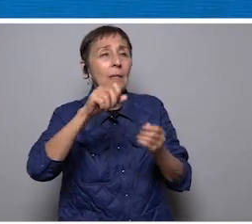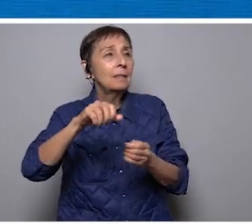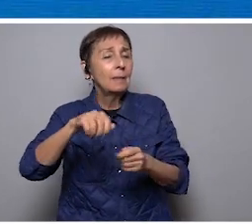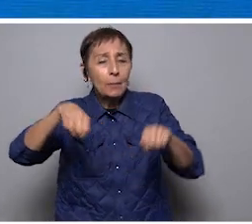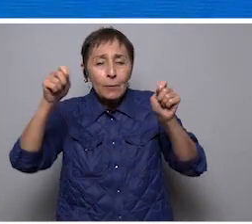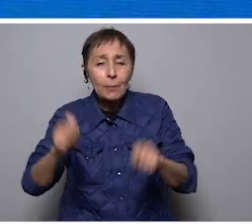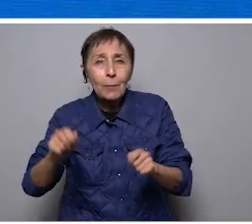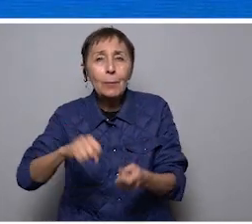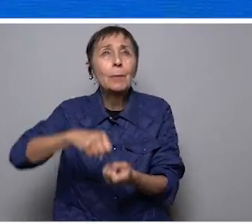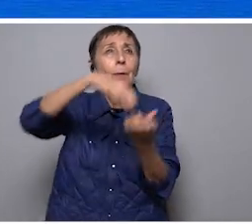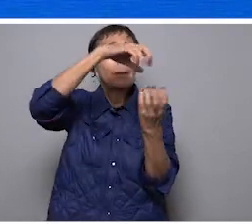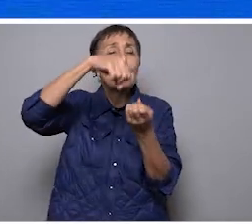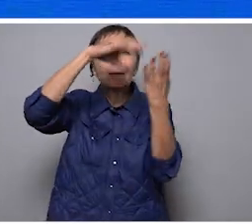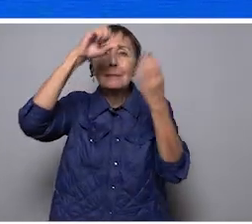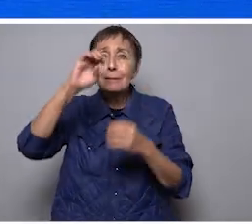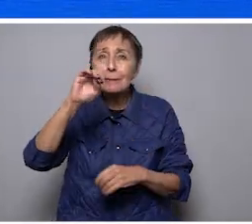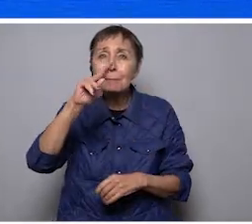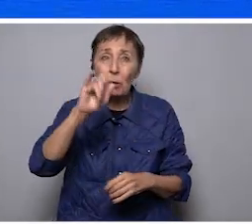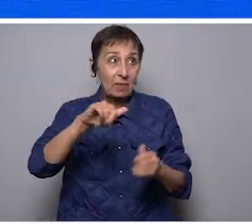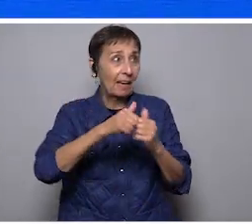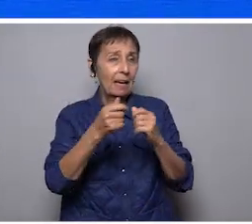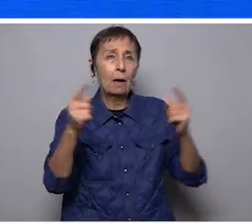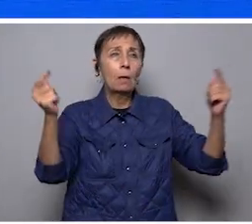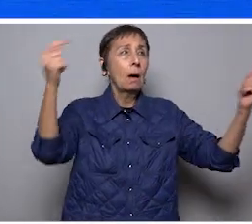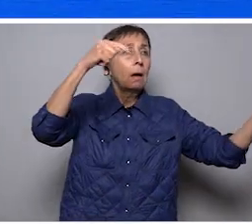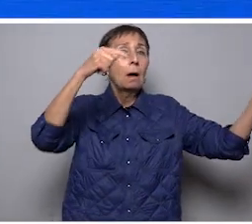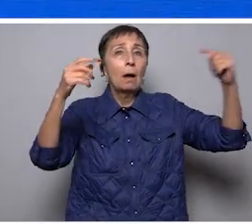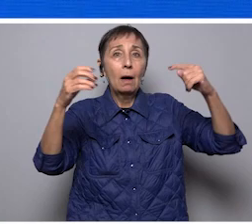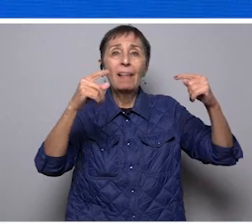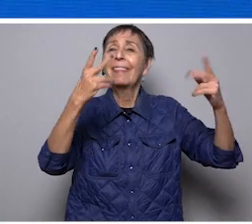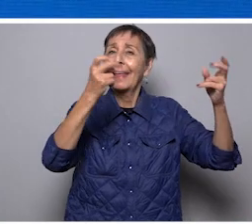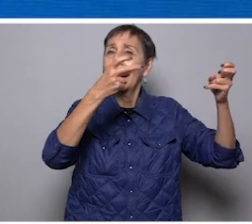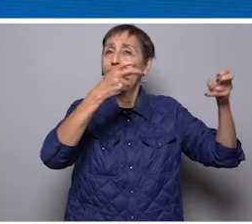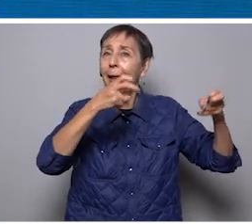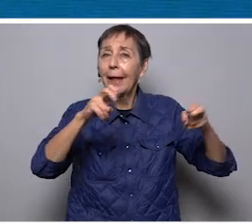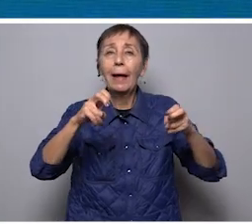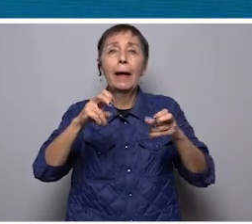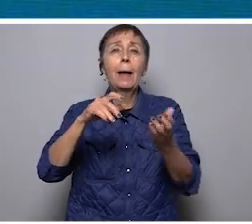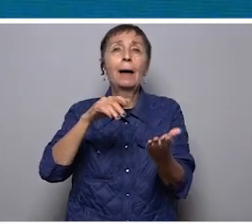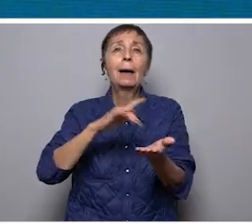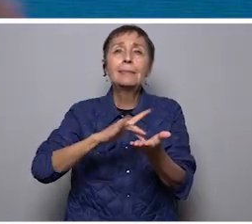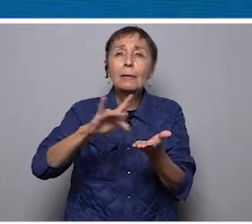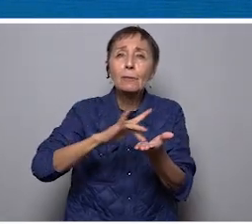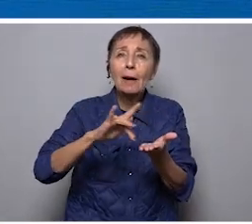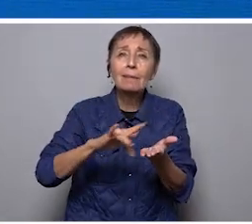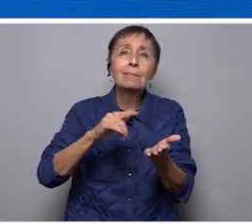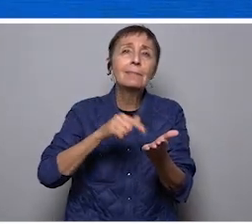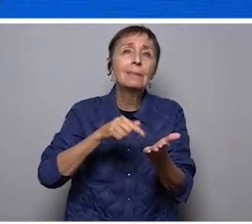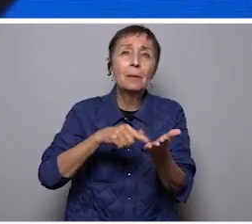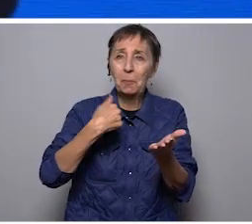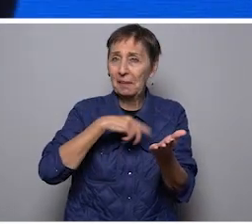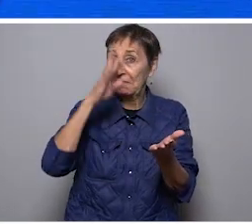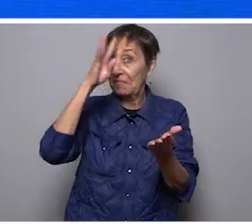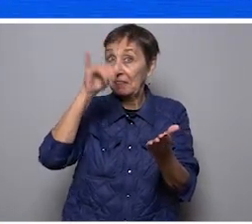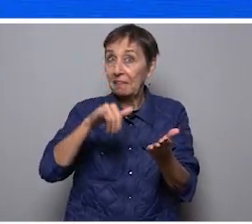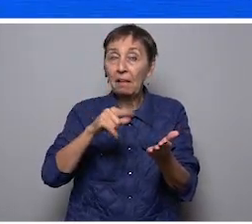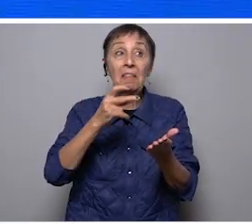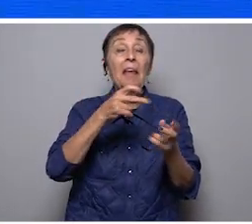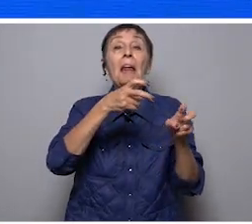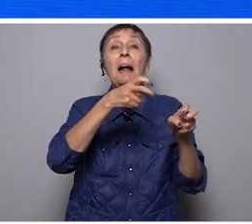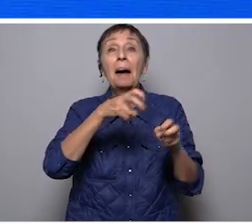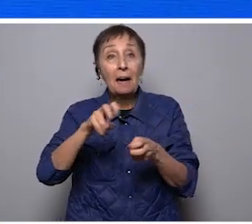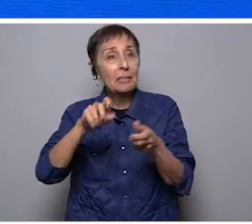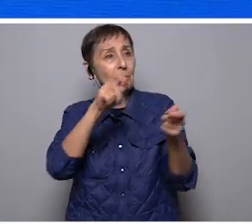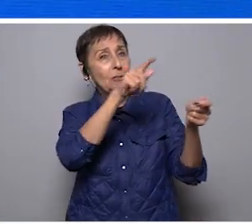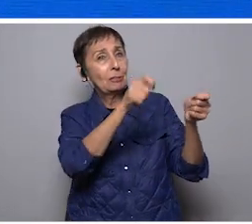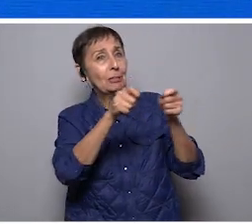luego el ser humano inventó el teléfono y empezó a comunicarse luego el ser humano inventó los